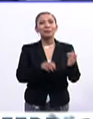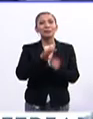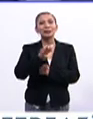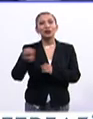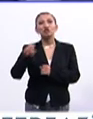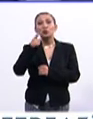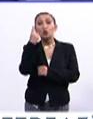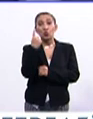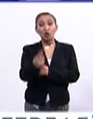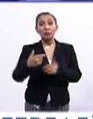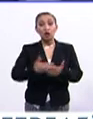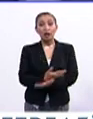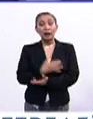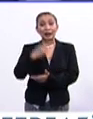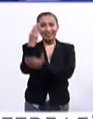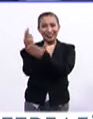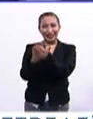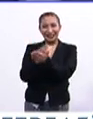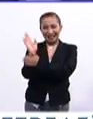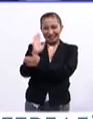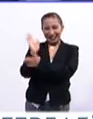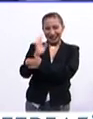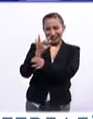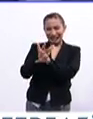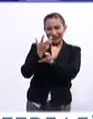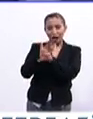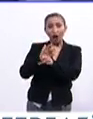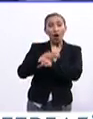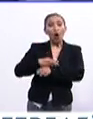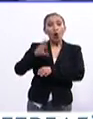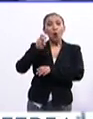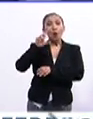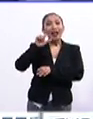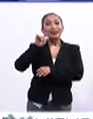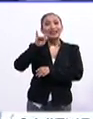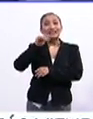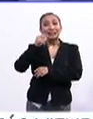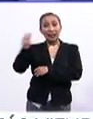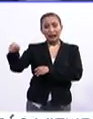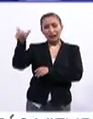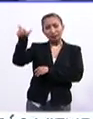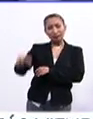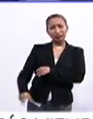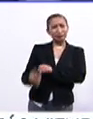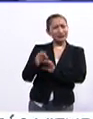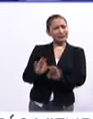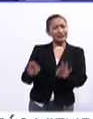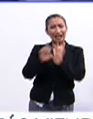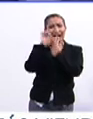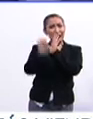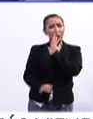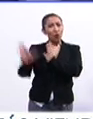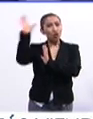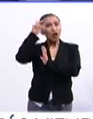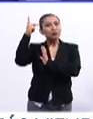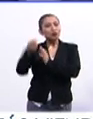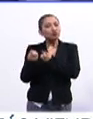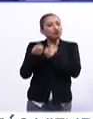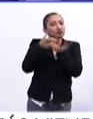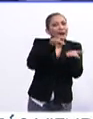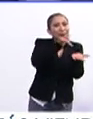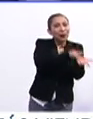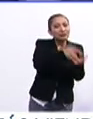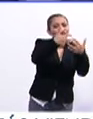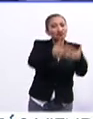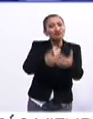En 1901 nació el dibujante y cineasta estadounidense Walt Disney, considerado un ícono cultural por su contribución